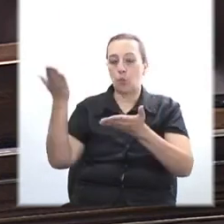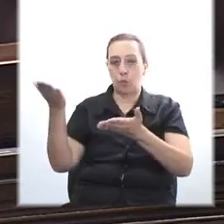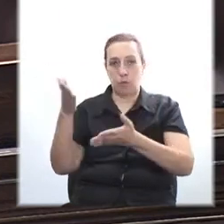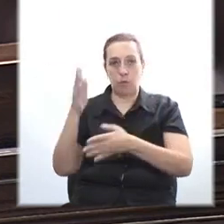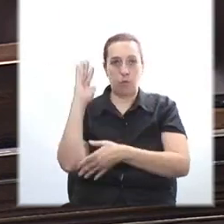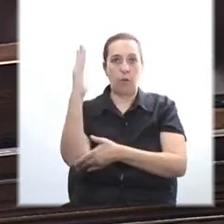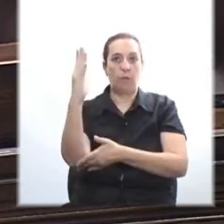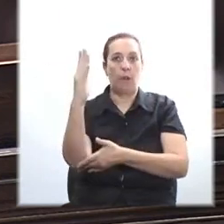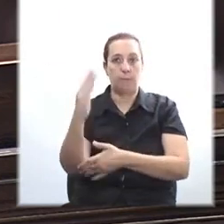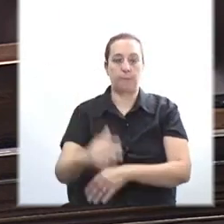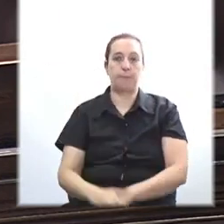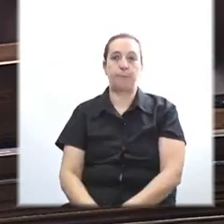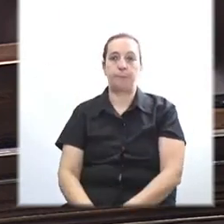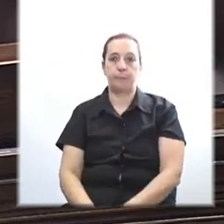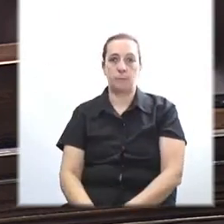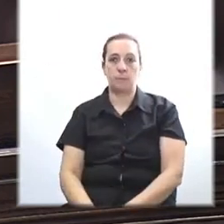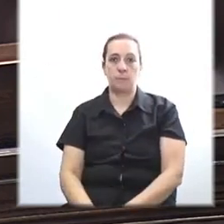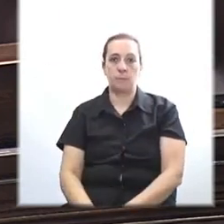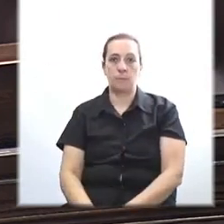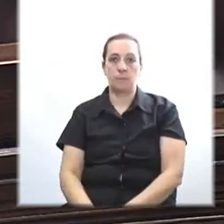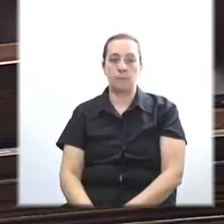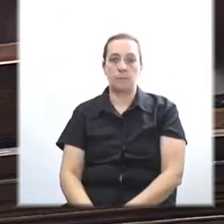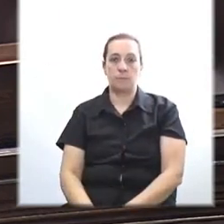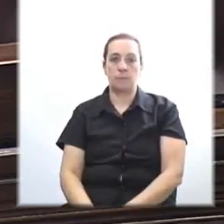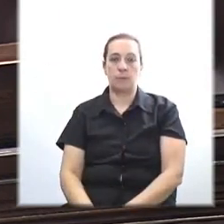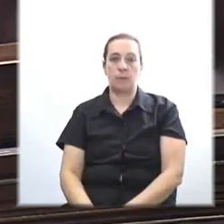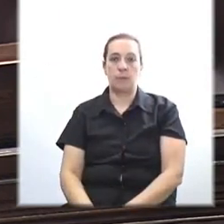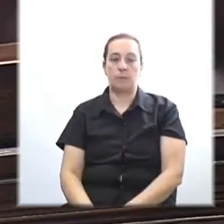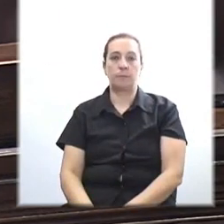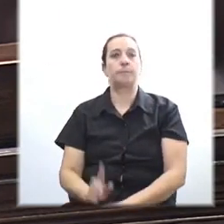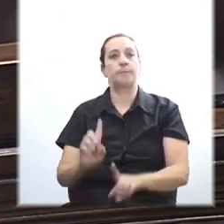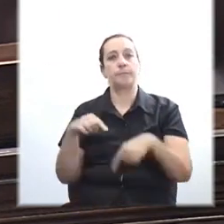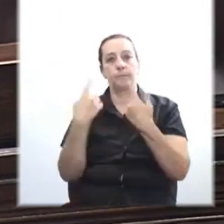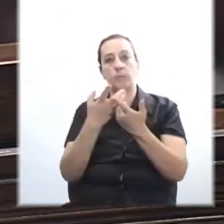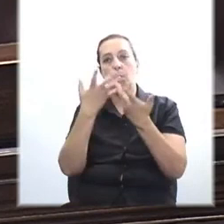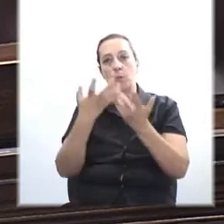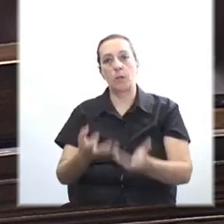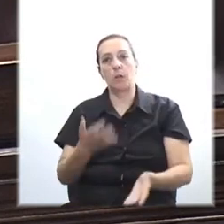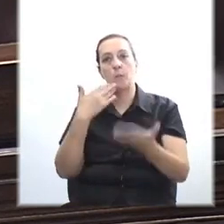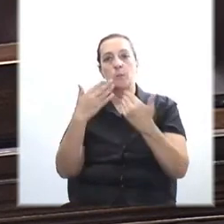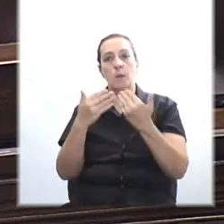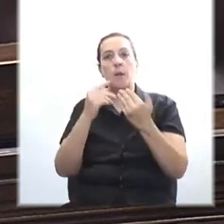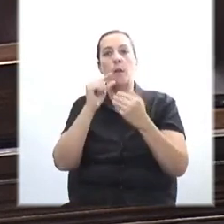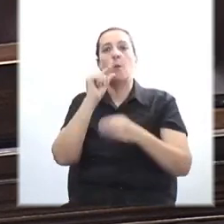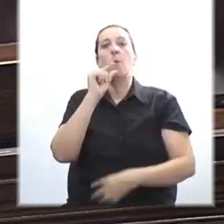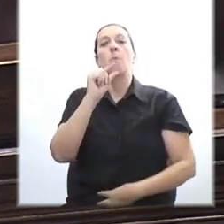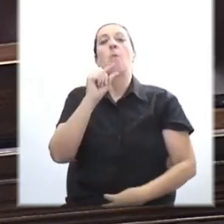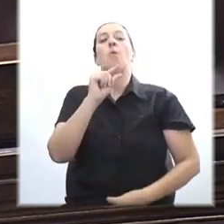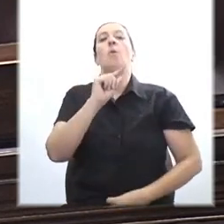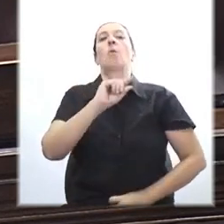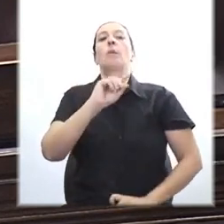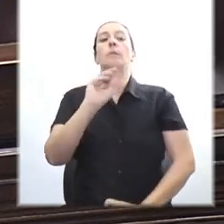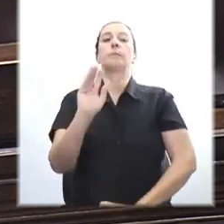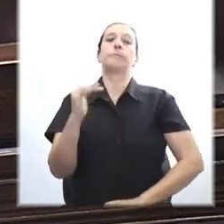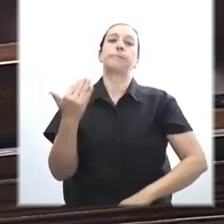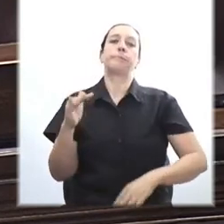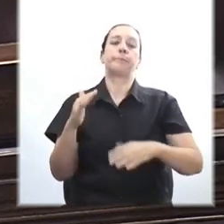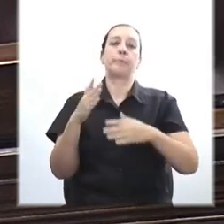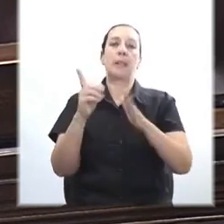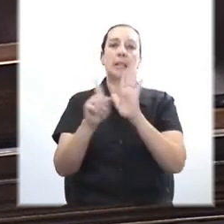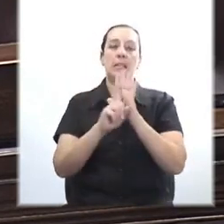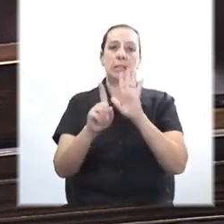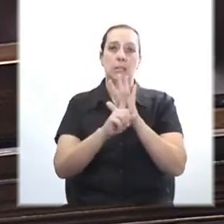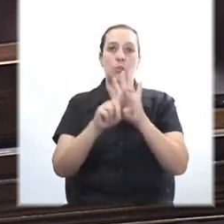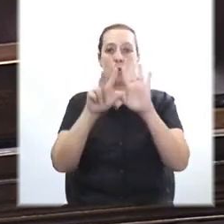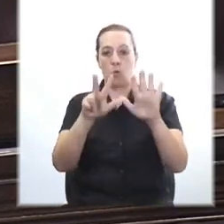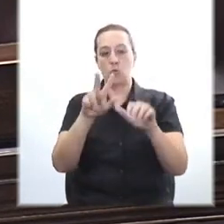esta nueva definición. Nos queremos referir un poco a lo que es el decreto